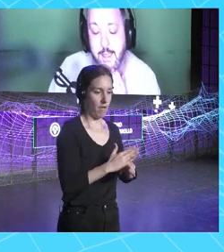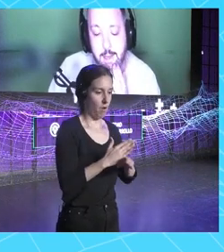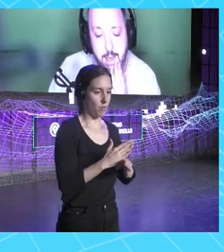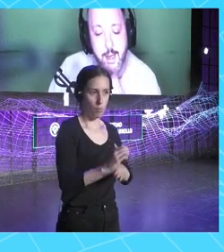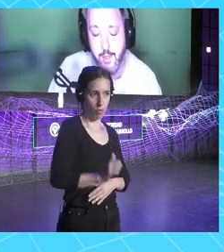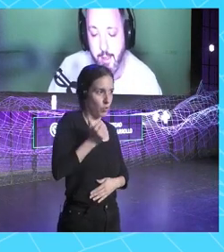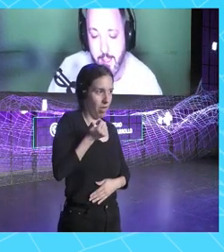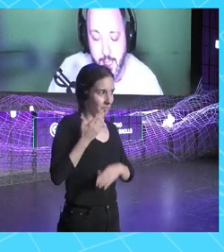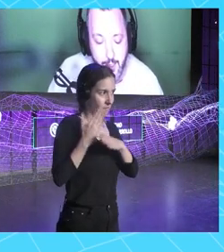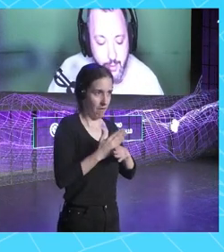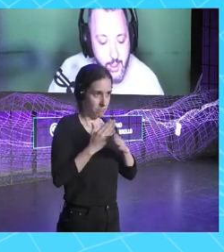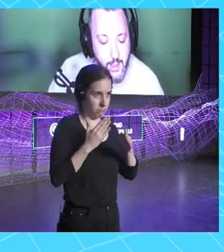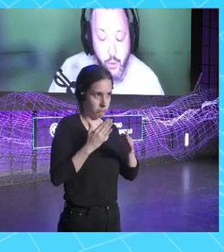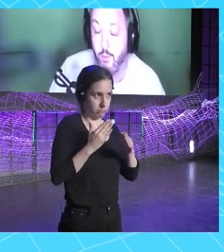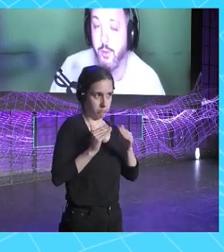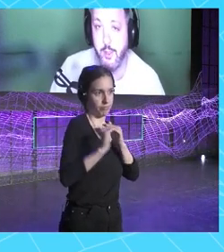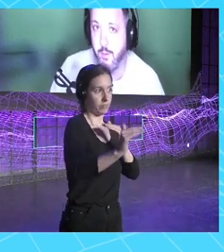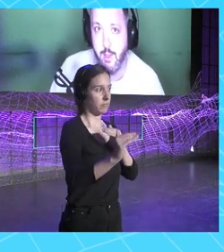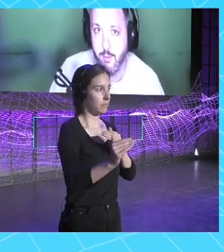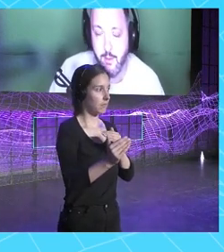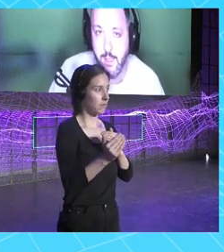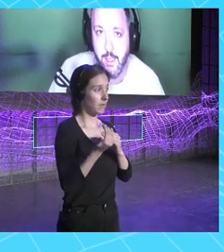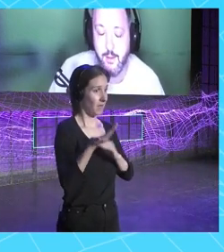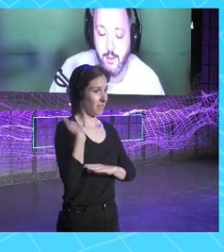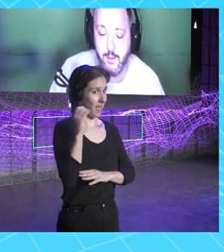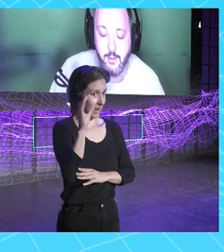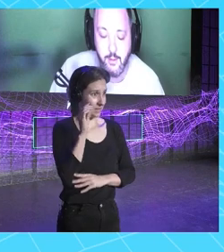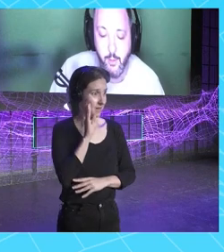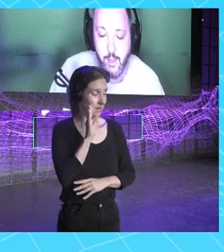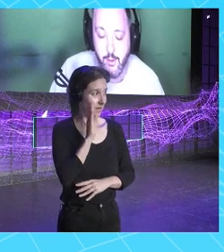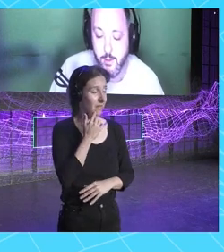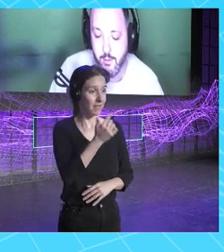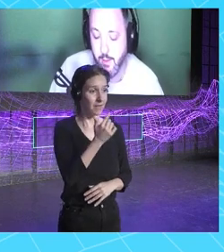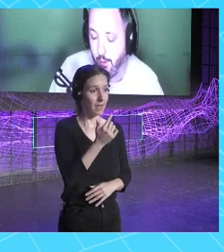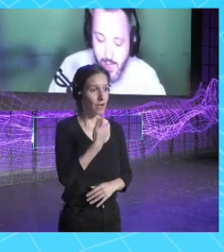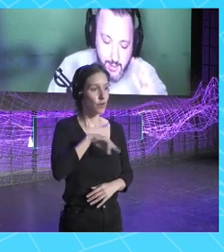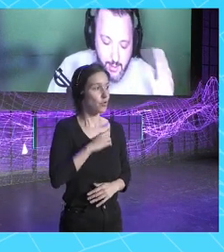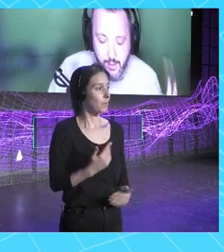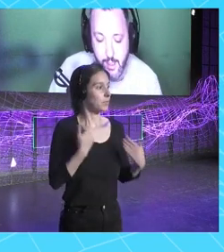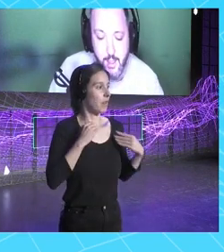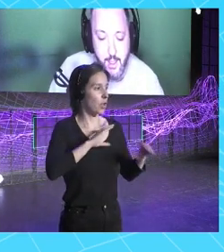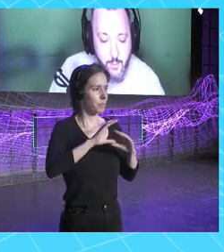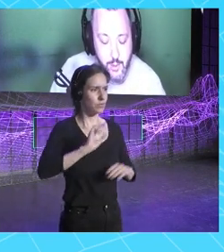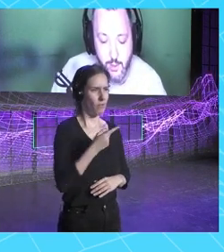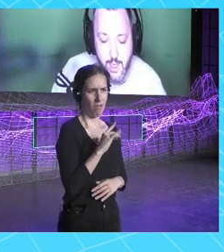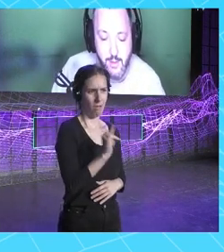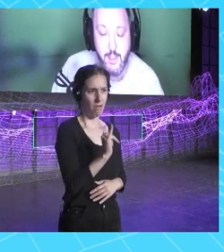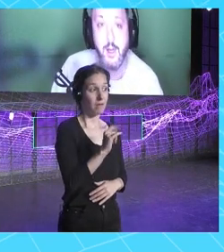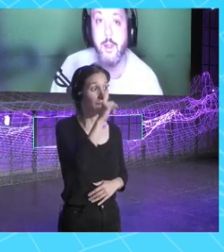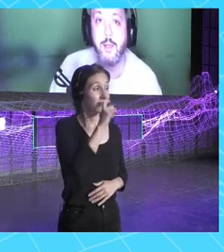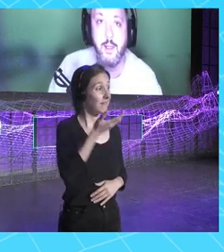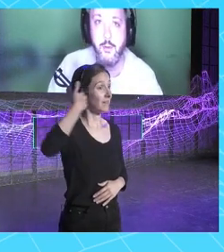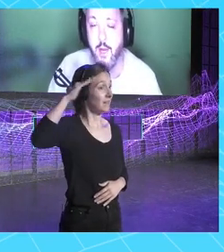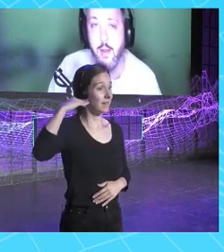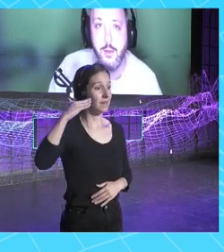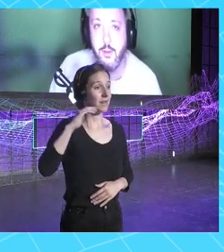al final de La charla no todo el mundo tenemos una responsabilidad comunicación si os acordáis hace muchísimos años había solamente